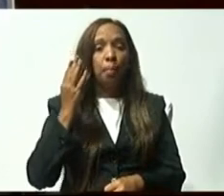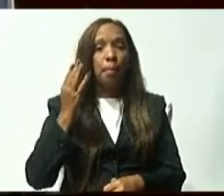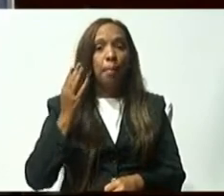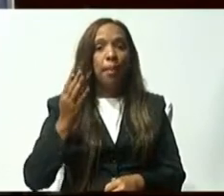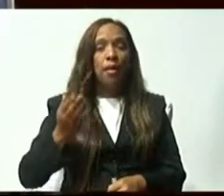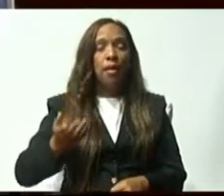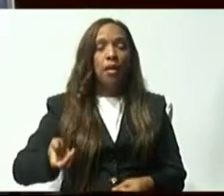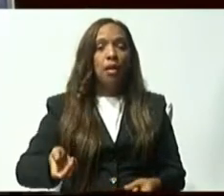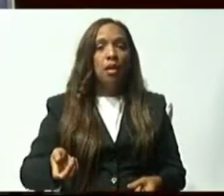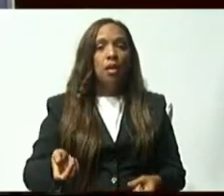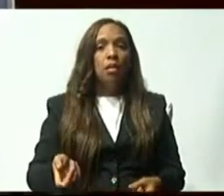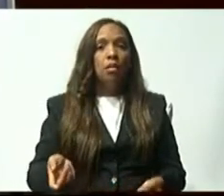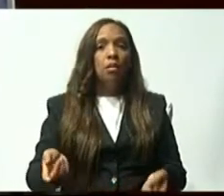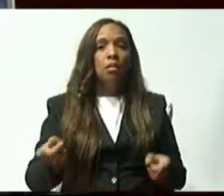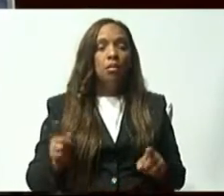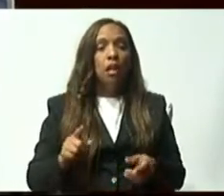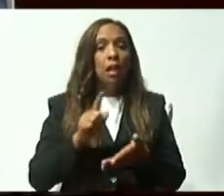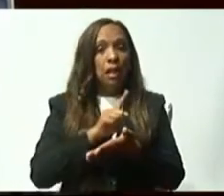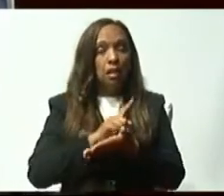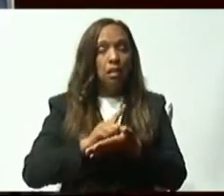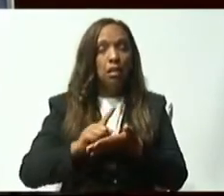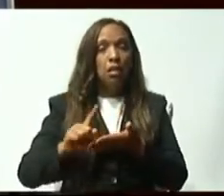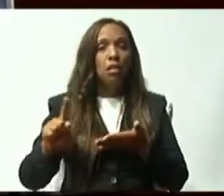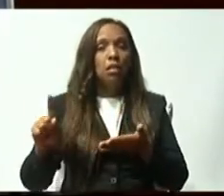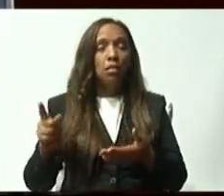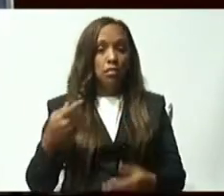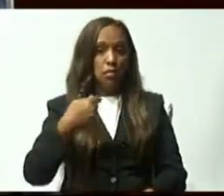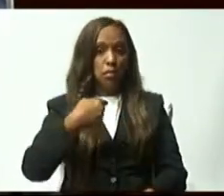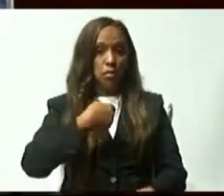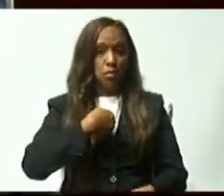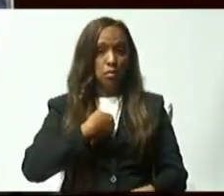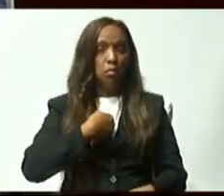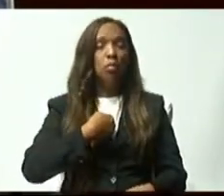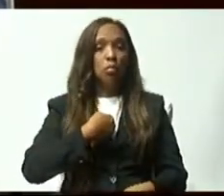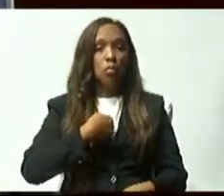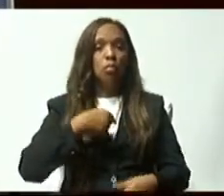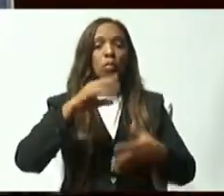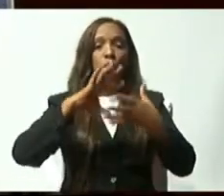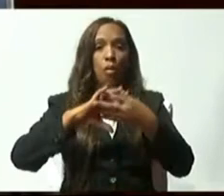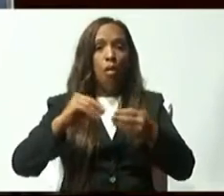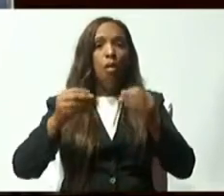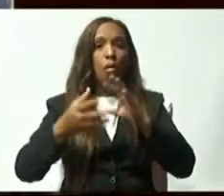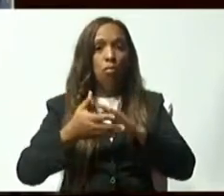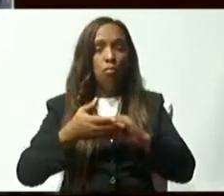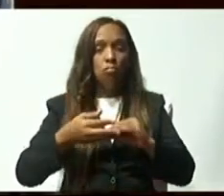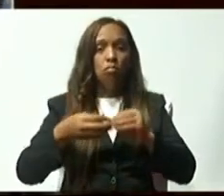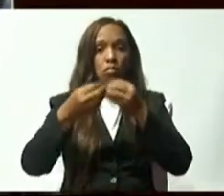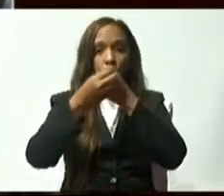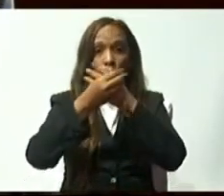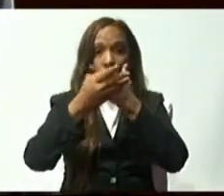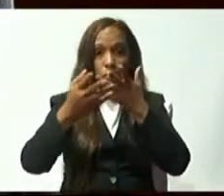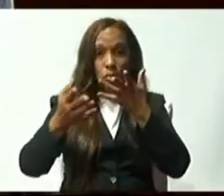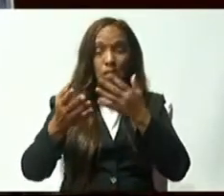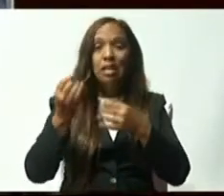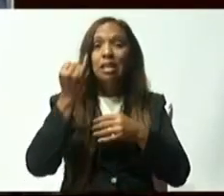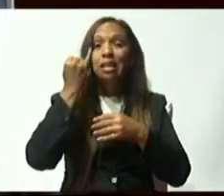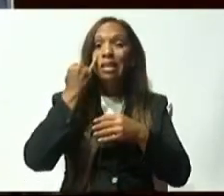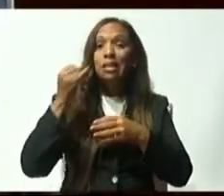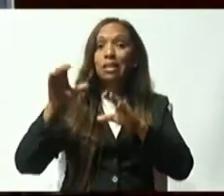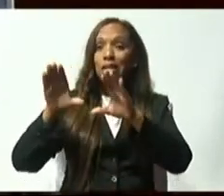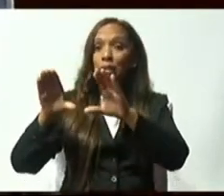he estado a la disposición del Ministerio Público para que se me